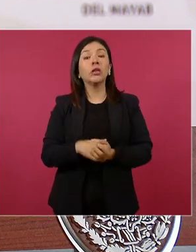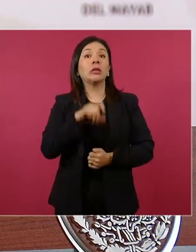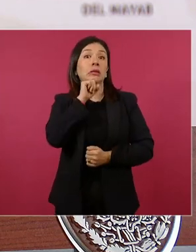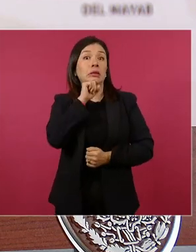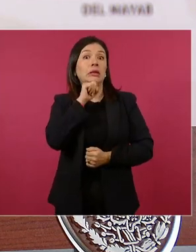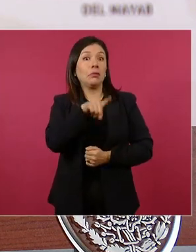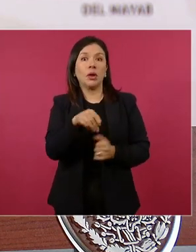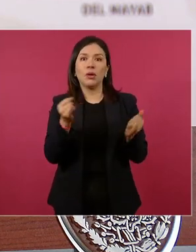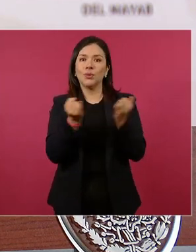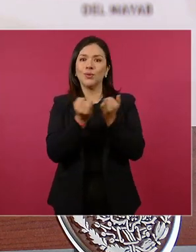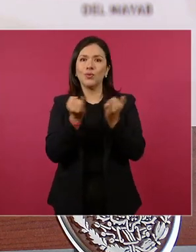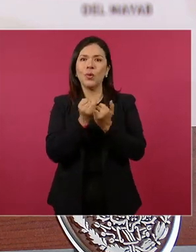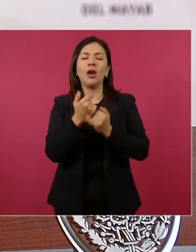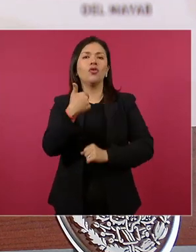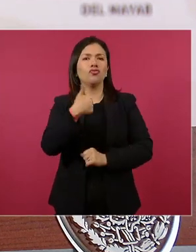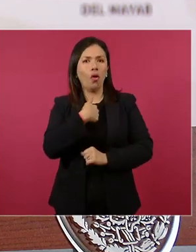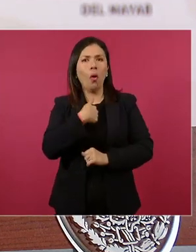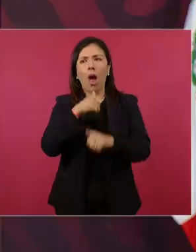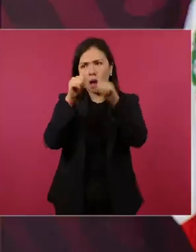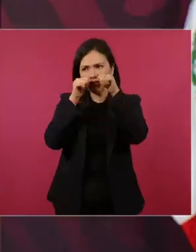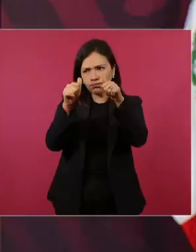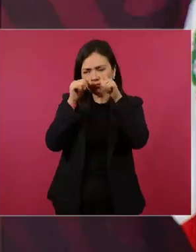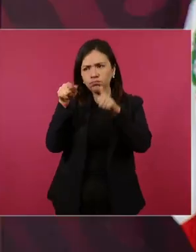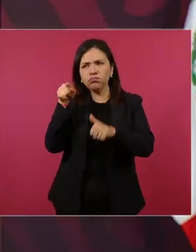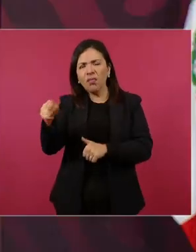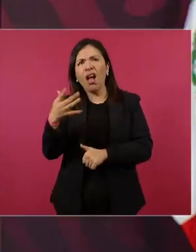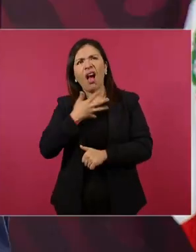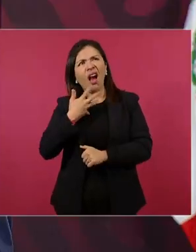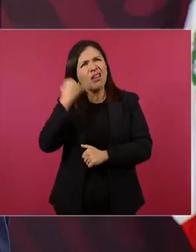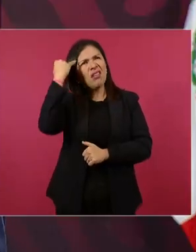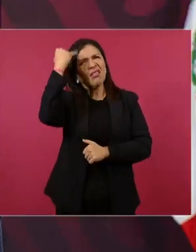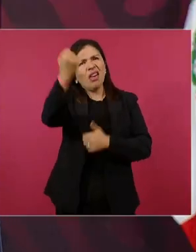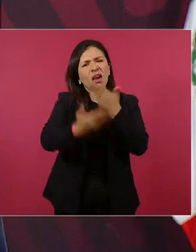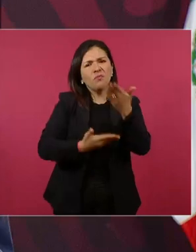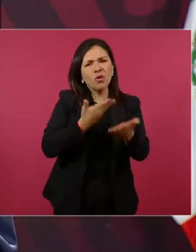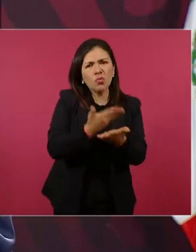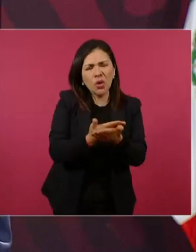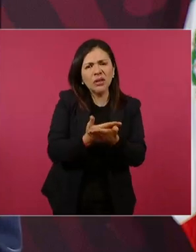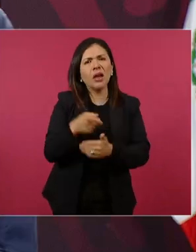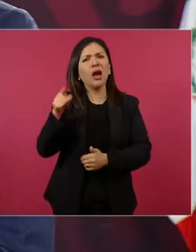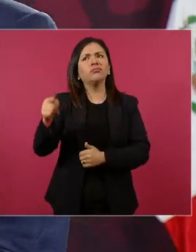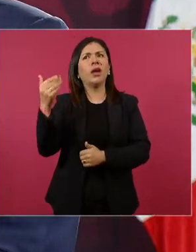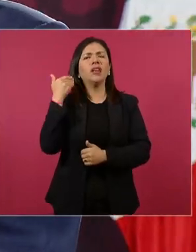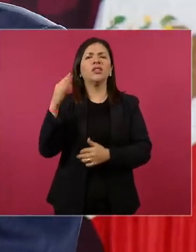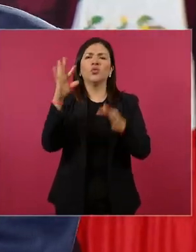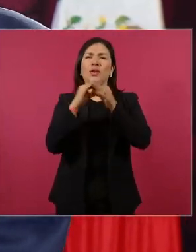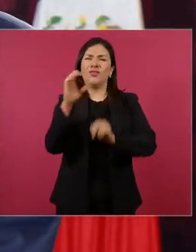escuchando sus propuestas, los compromisos que hizo,